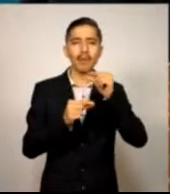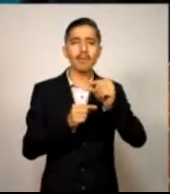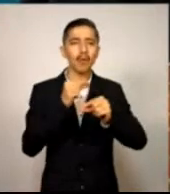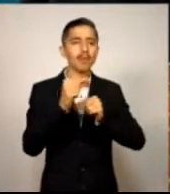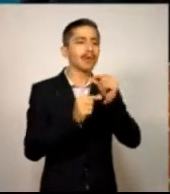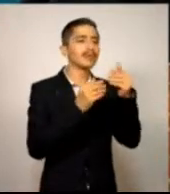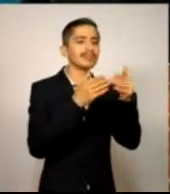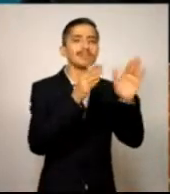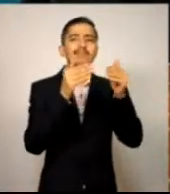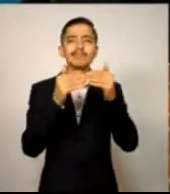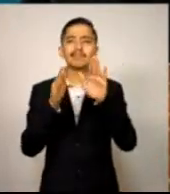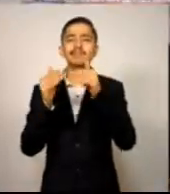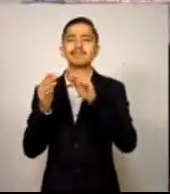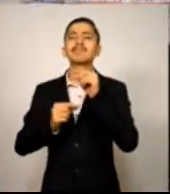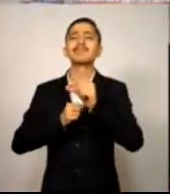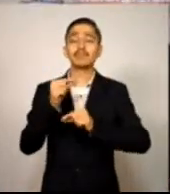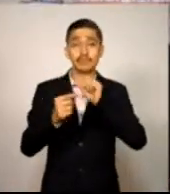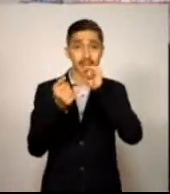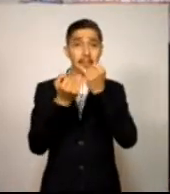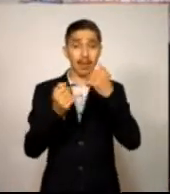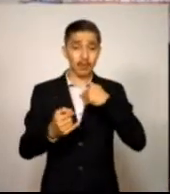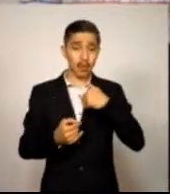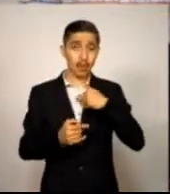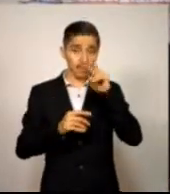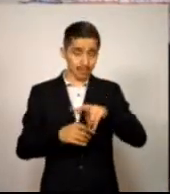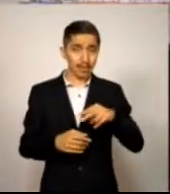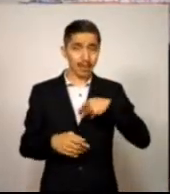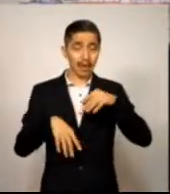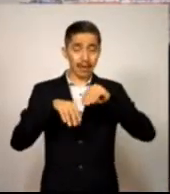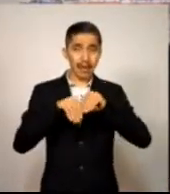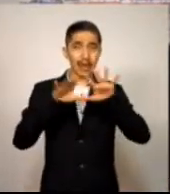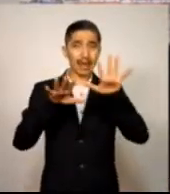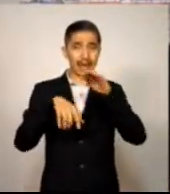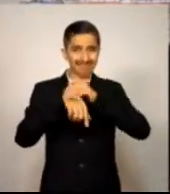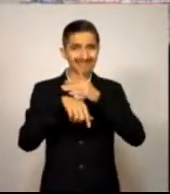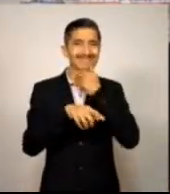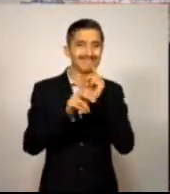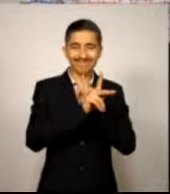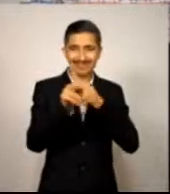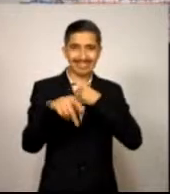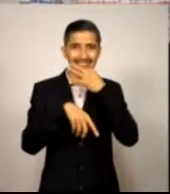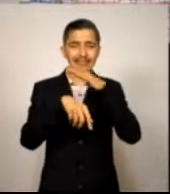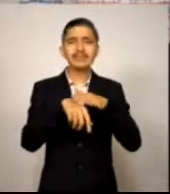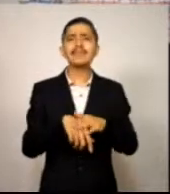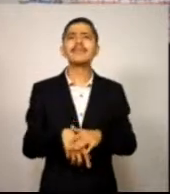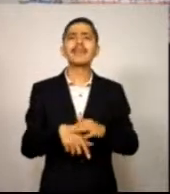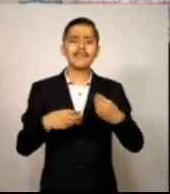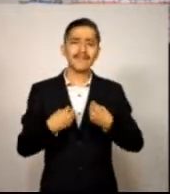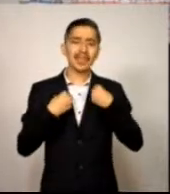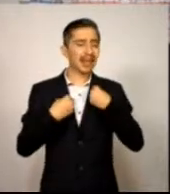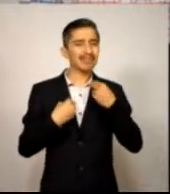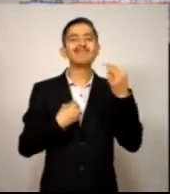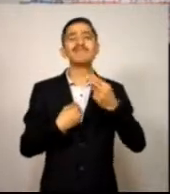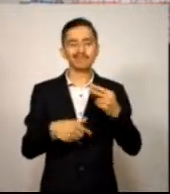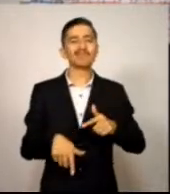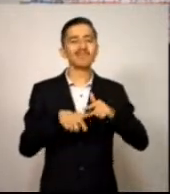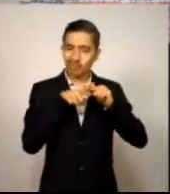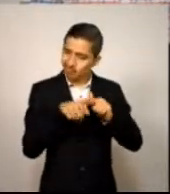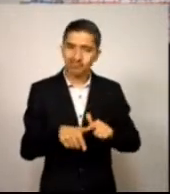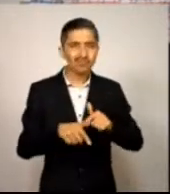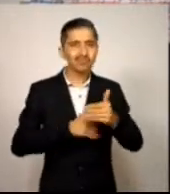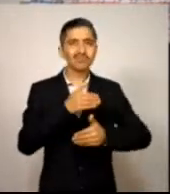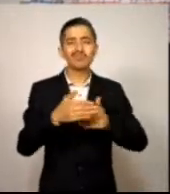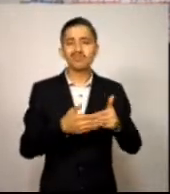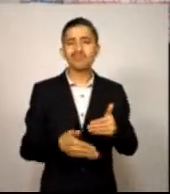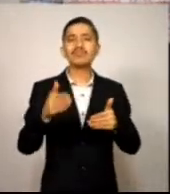de manera gradual también me queda claro amigas y amigos que la vida tiene que continuar